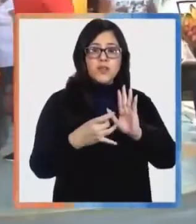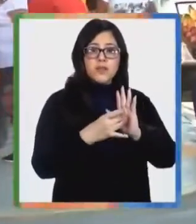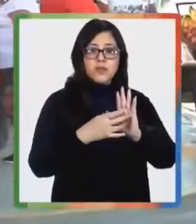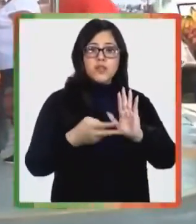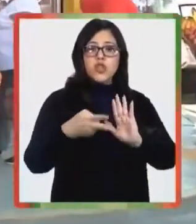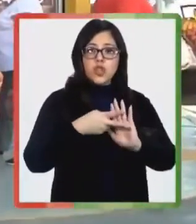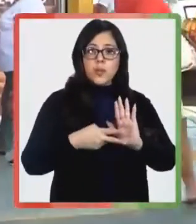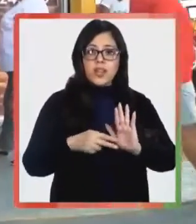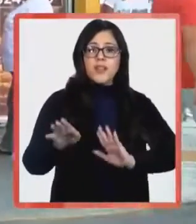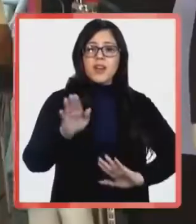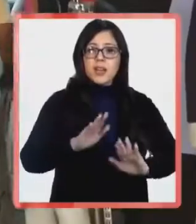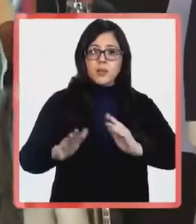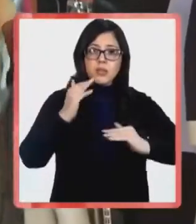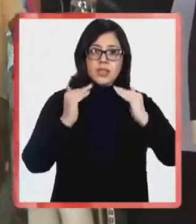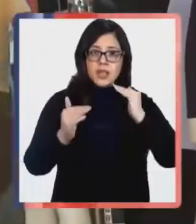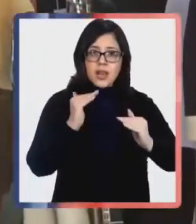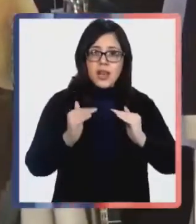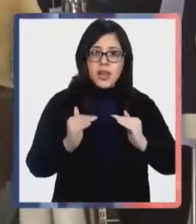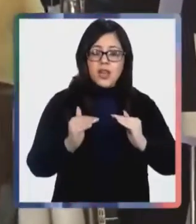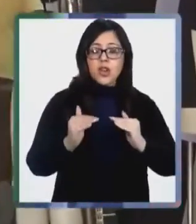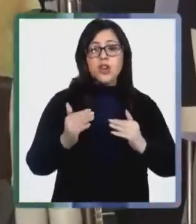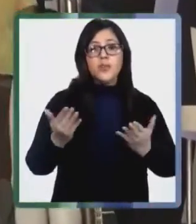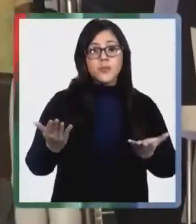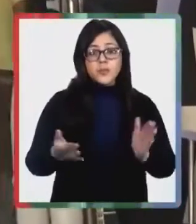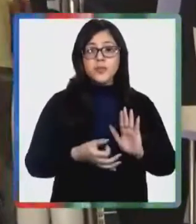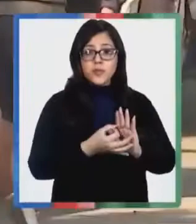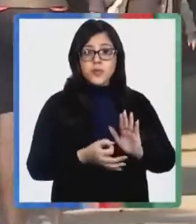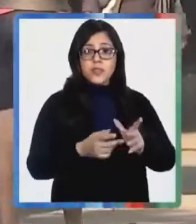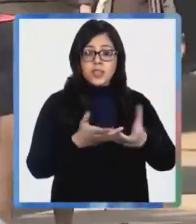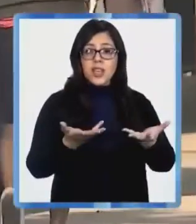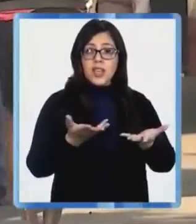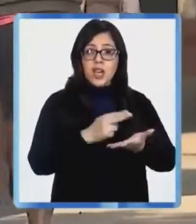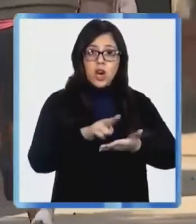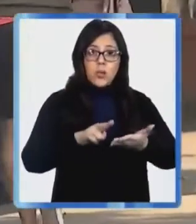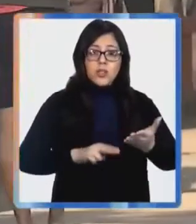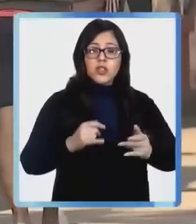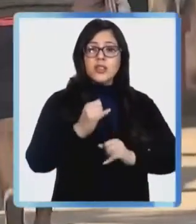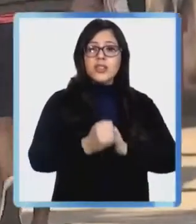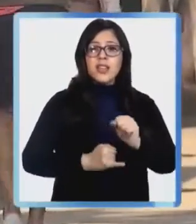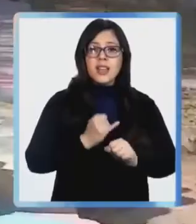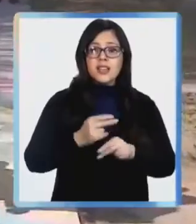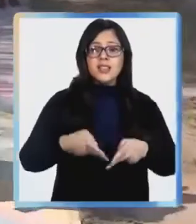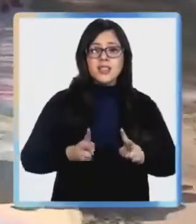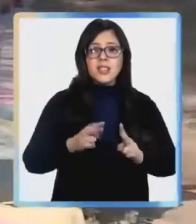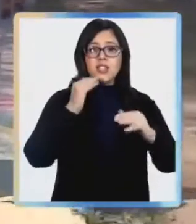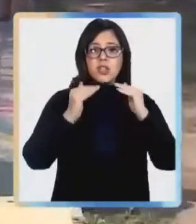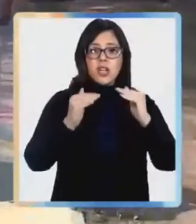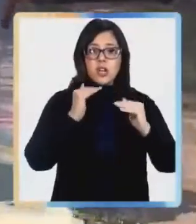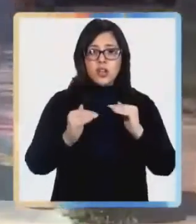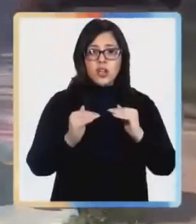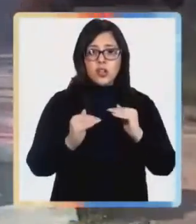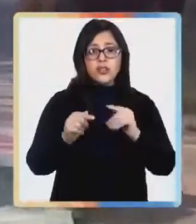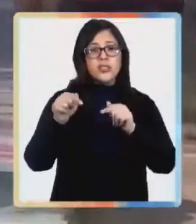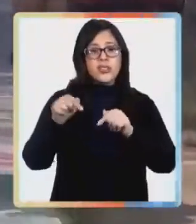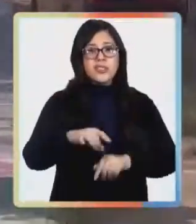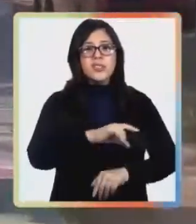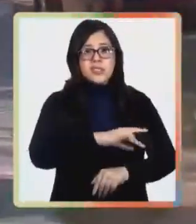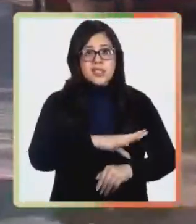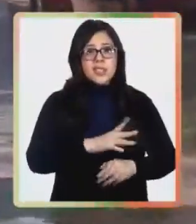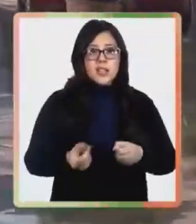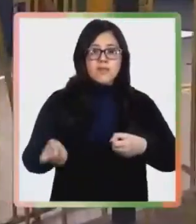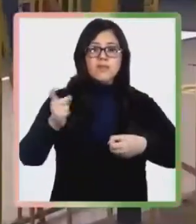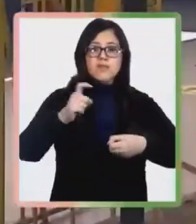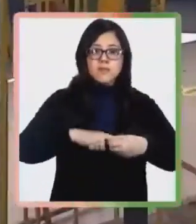por infringir esta normativa que protege a la infancia tal como estipula la convención internacional sobre los derechos